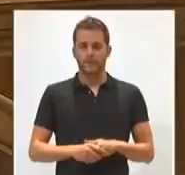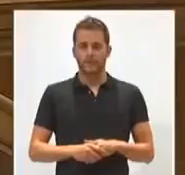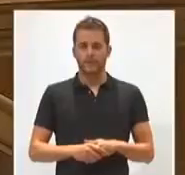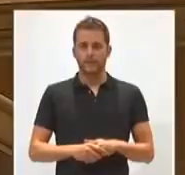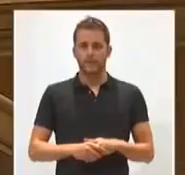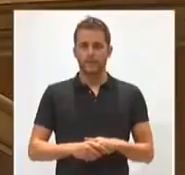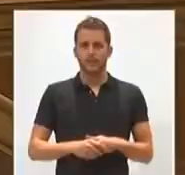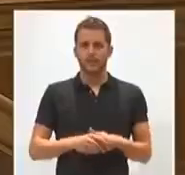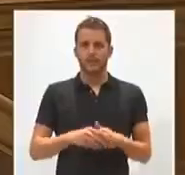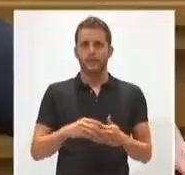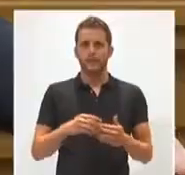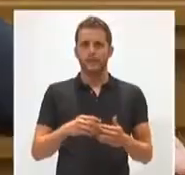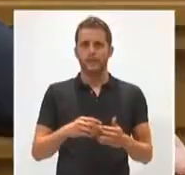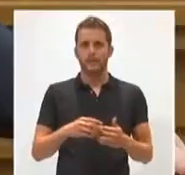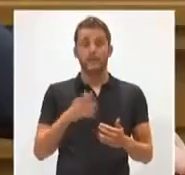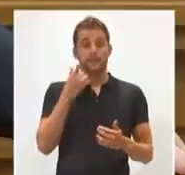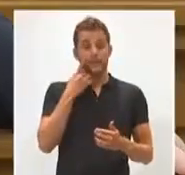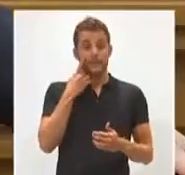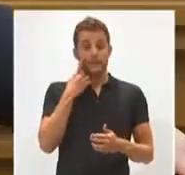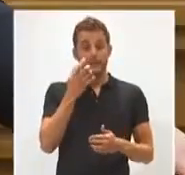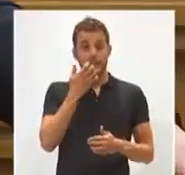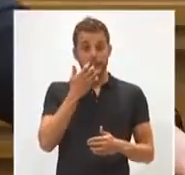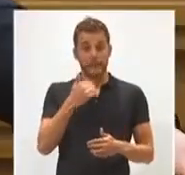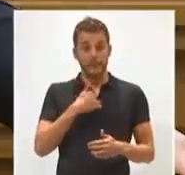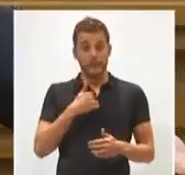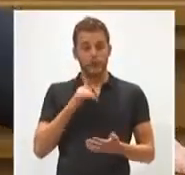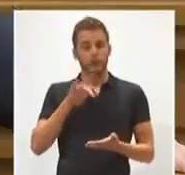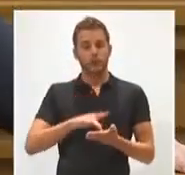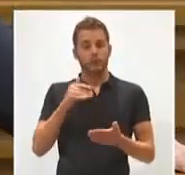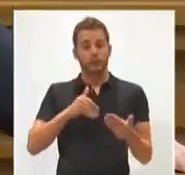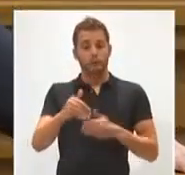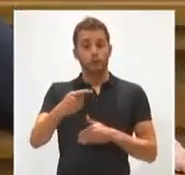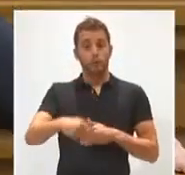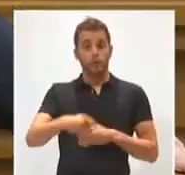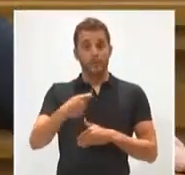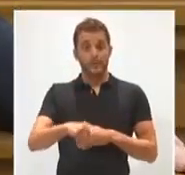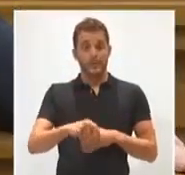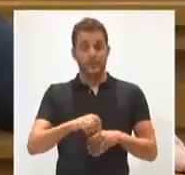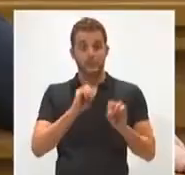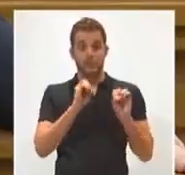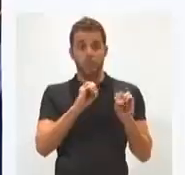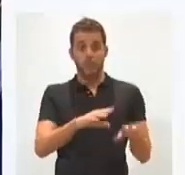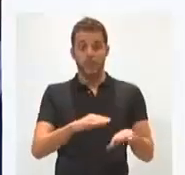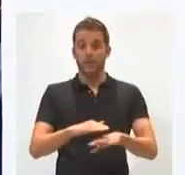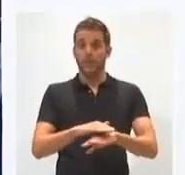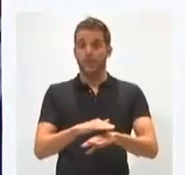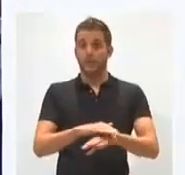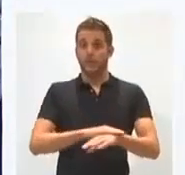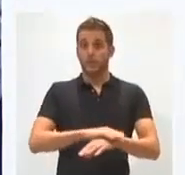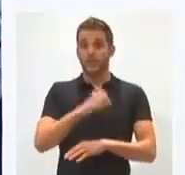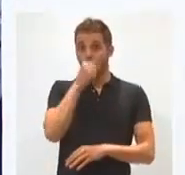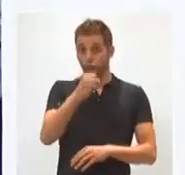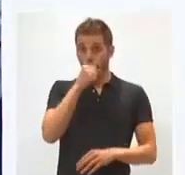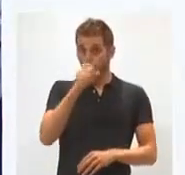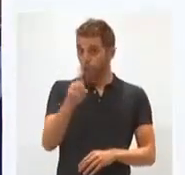señor núñez si yo tuviera que dejar la presidencia no gobernará el psoe que es el único